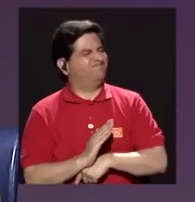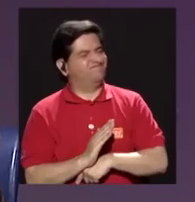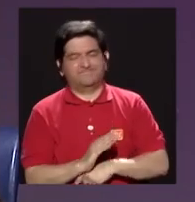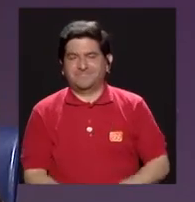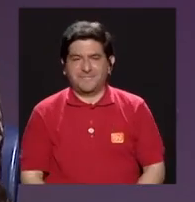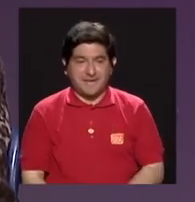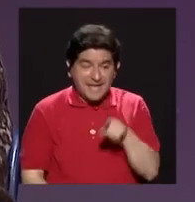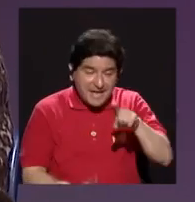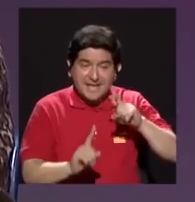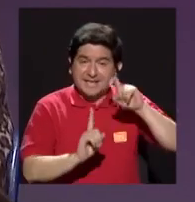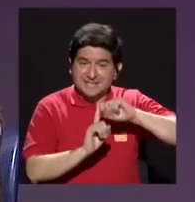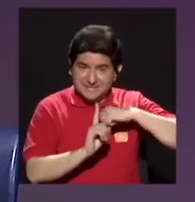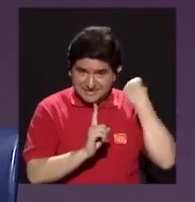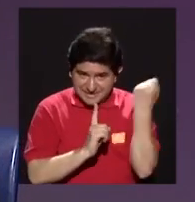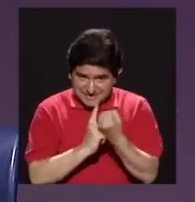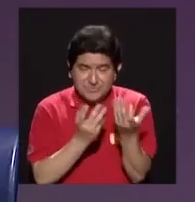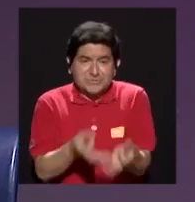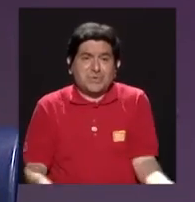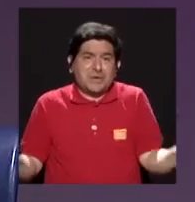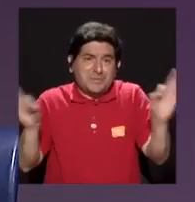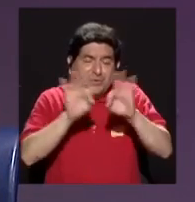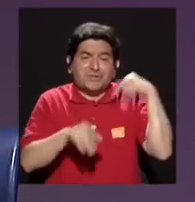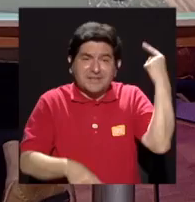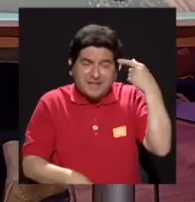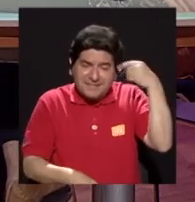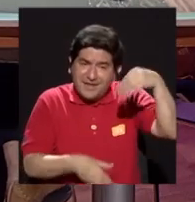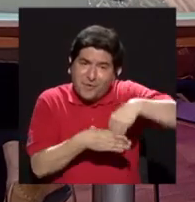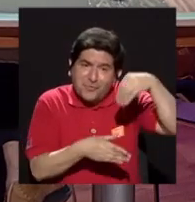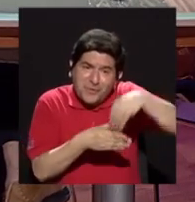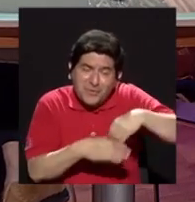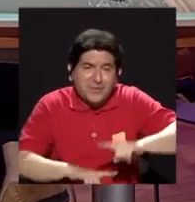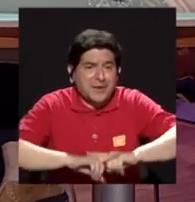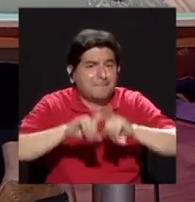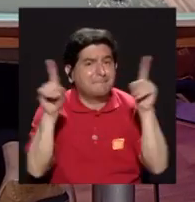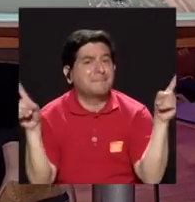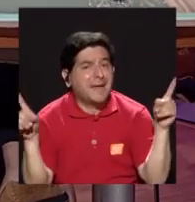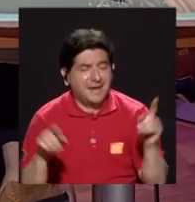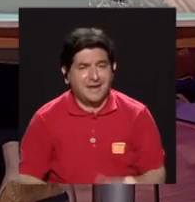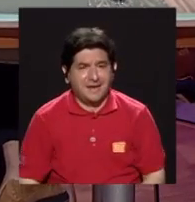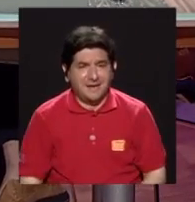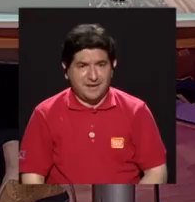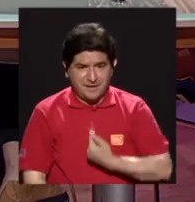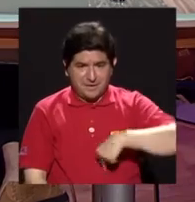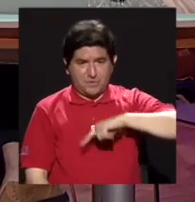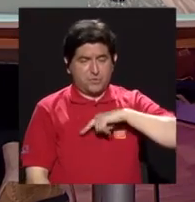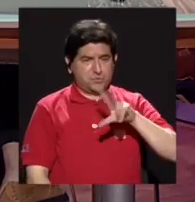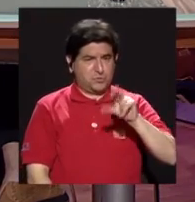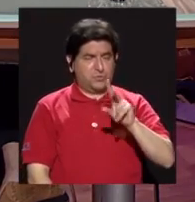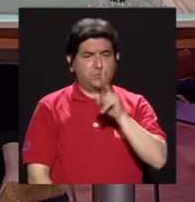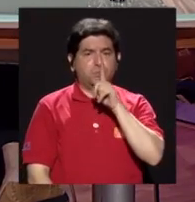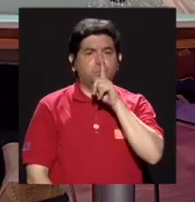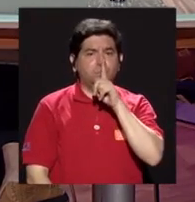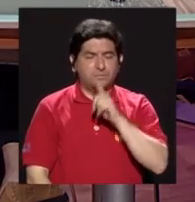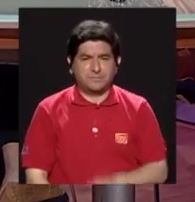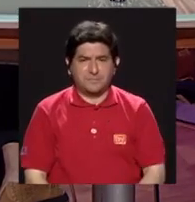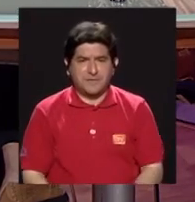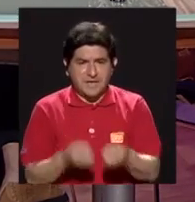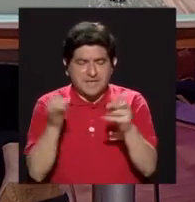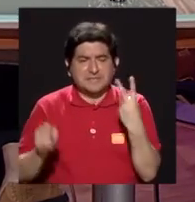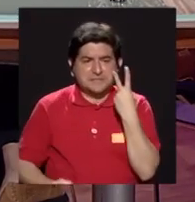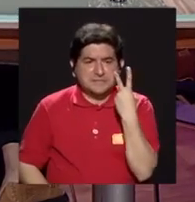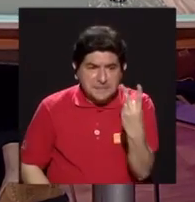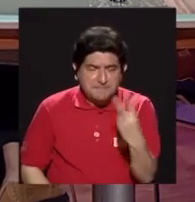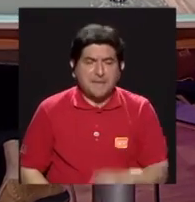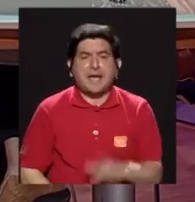donde a nosotros nos interesa muchísimo como gobierno aportar pero también no vamos a quedarnos callados no visualizando la